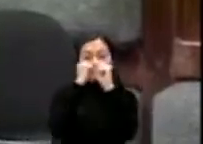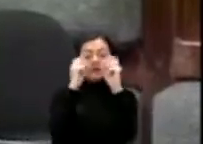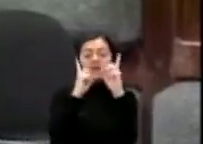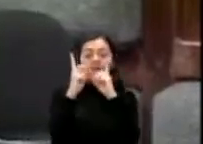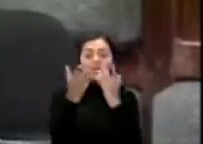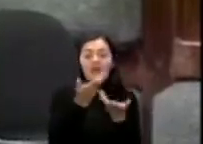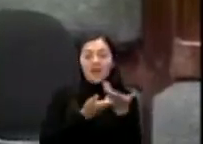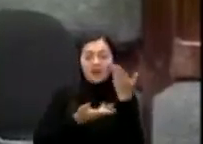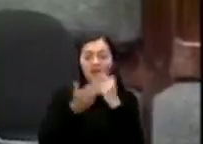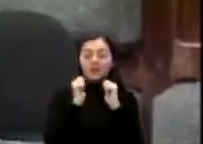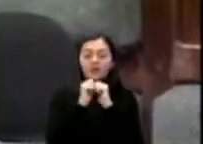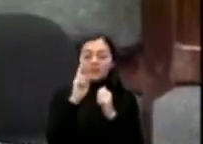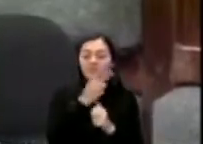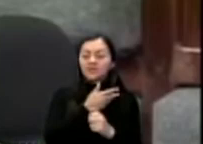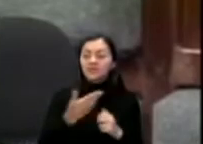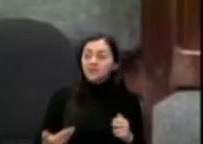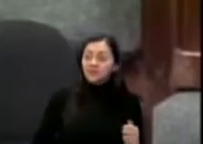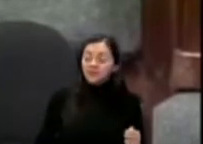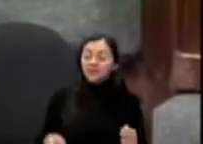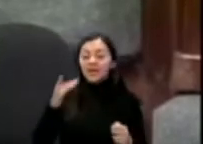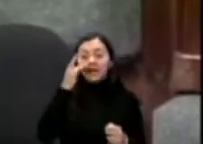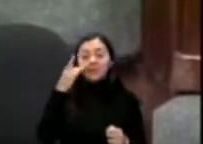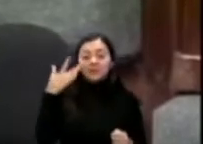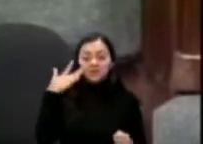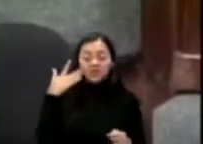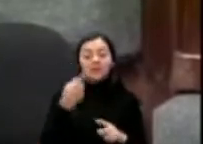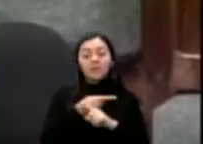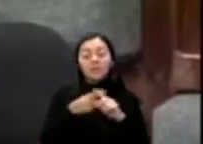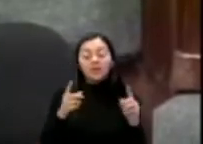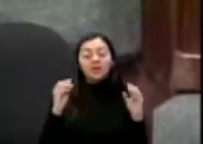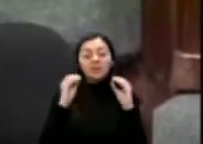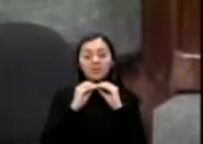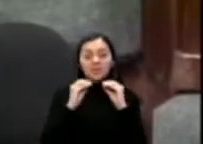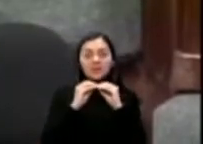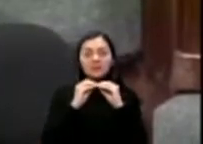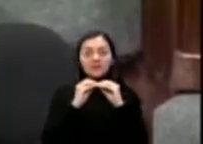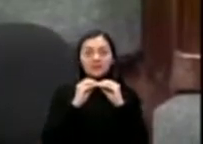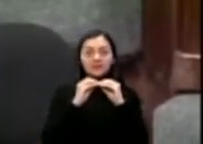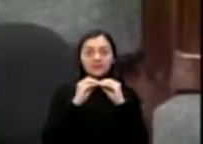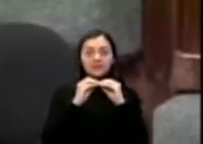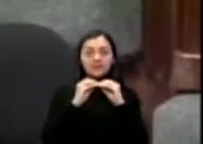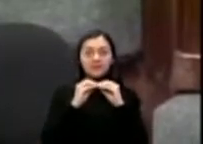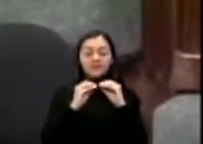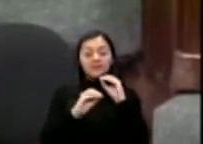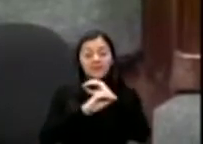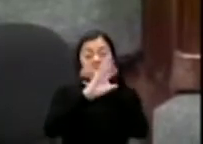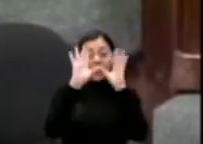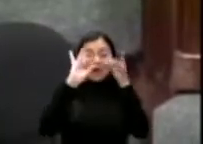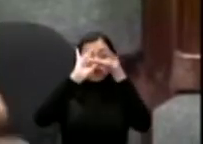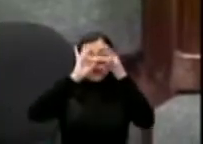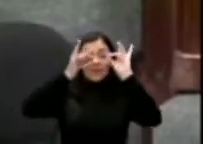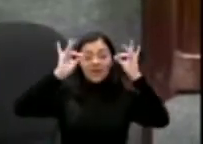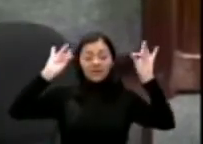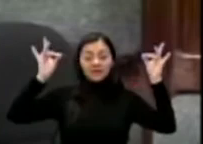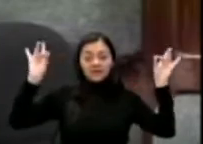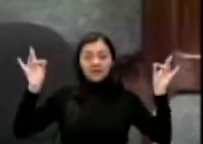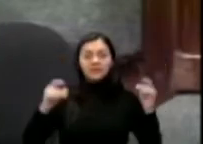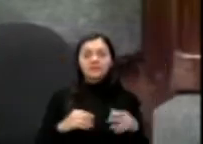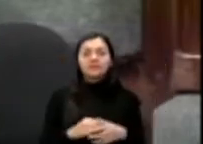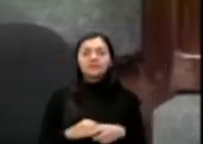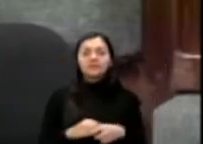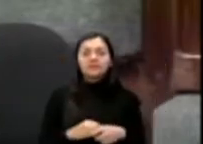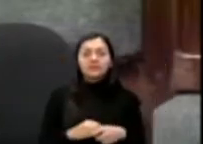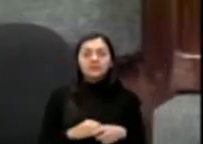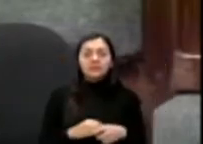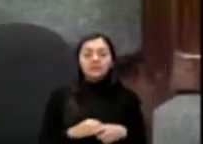diálogo con el vicepresidente para la amazonía yo creo que también encaja muy bien la frase que es dicho sea de paso es